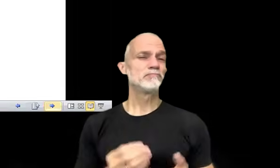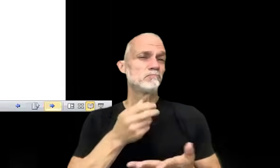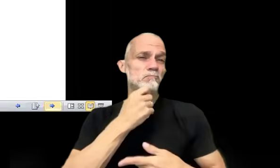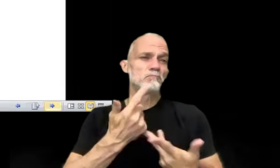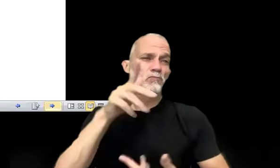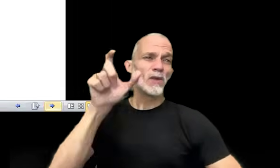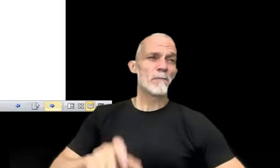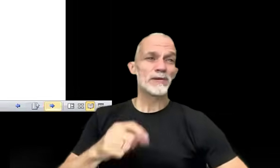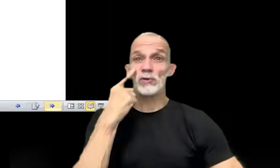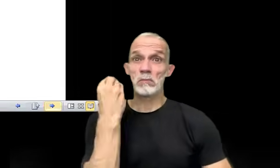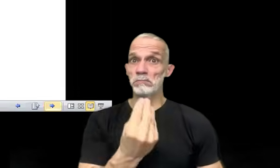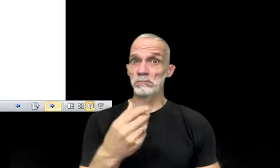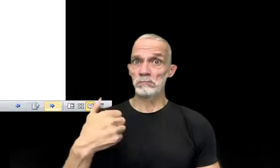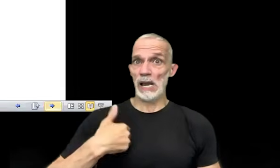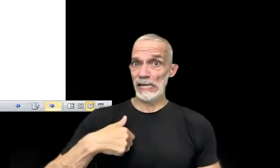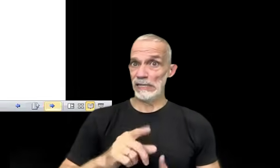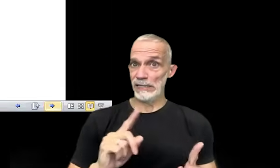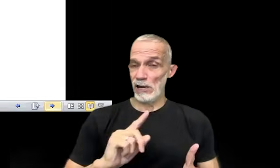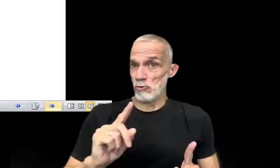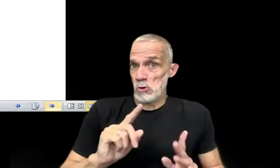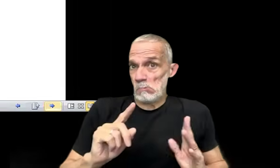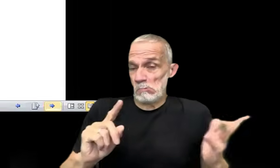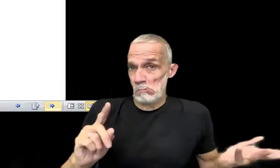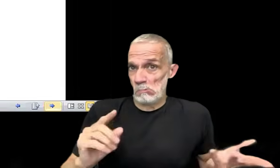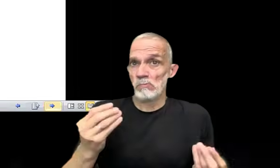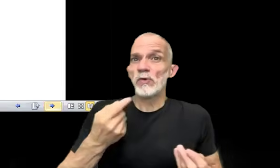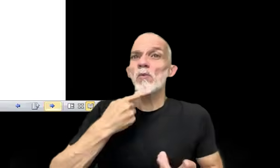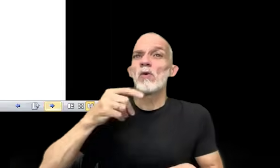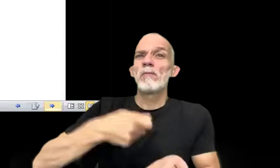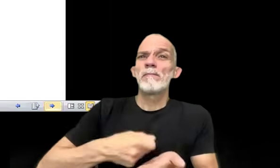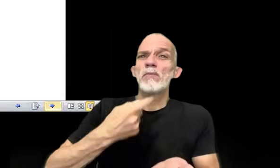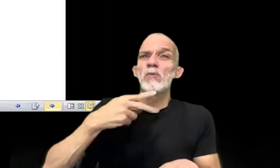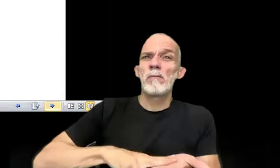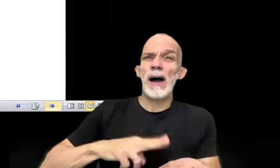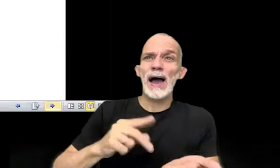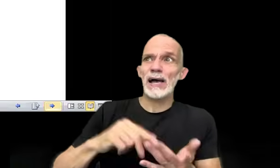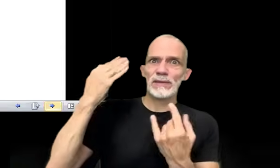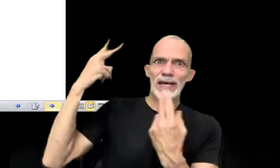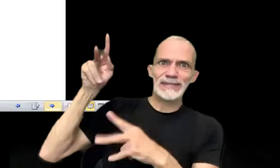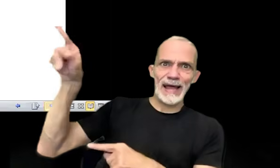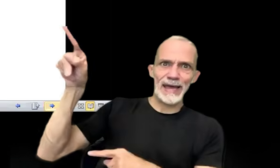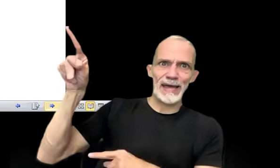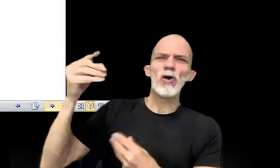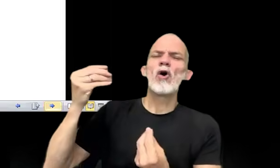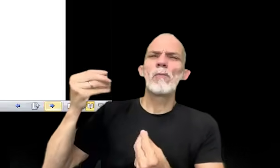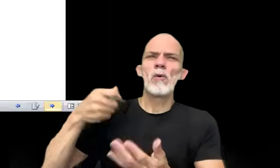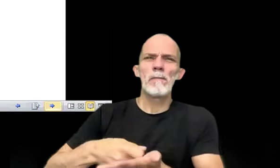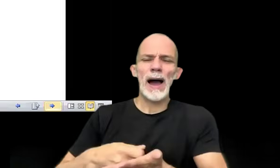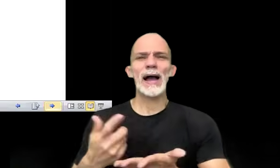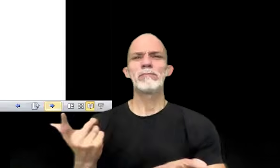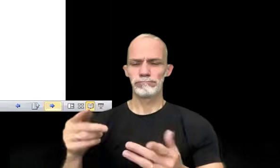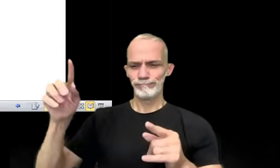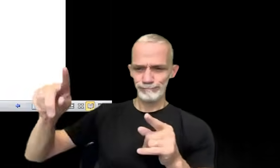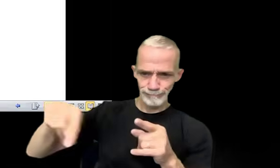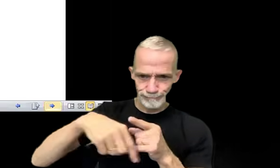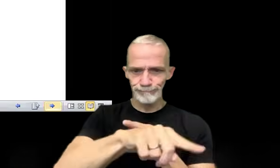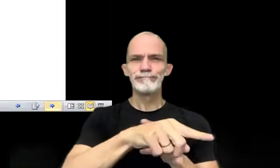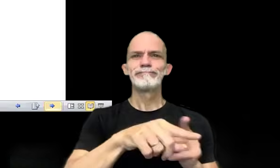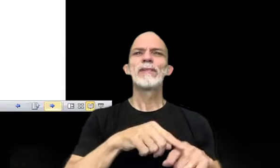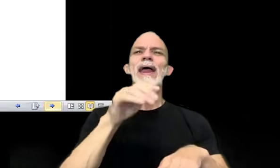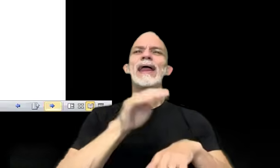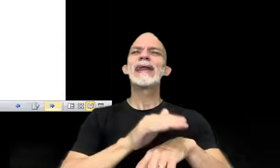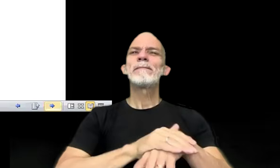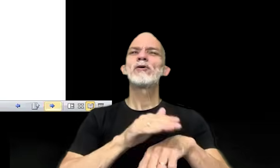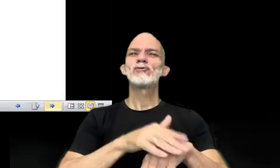cuando alguien no es residente fiscal argentino? ¿Cómo va a tributar el impuesto? Va a tributar el impuesto a través de